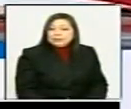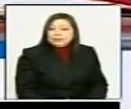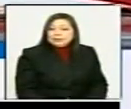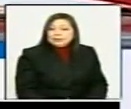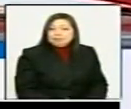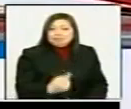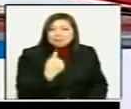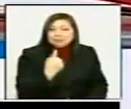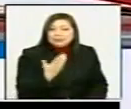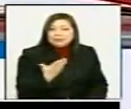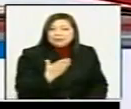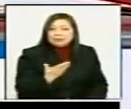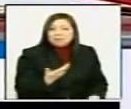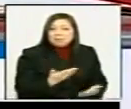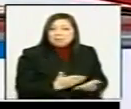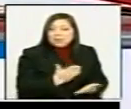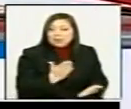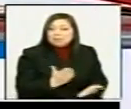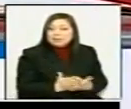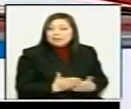Primer caso.